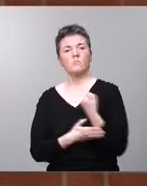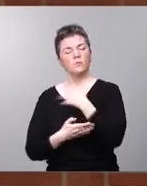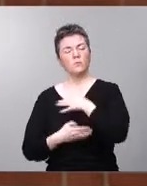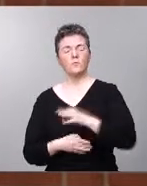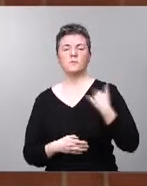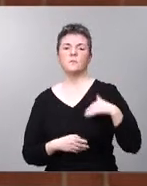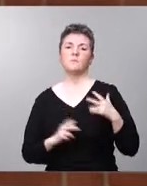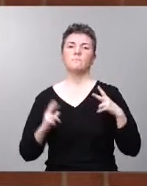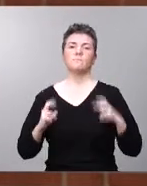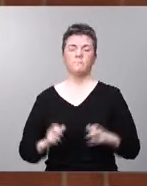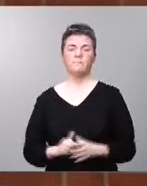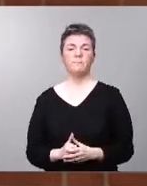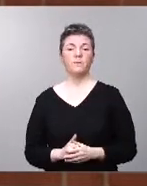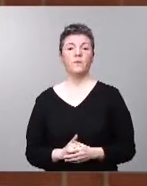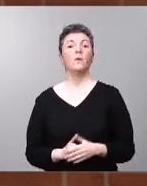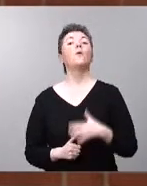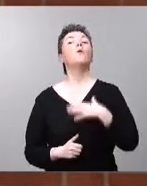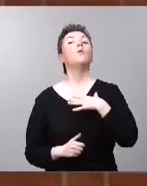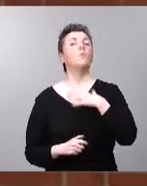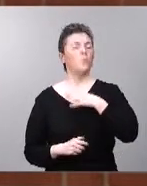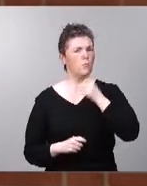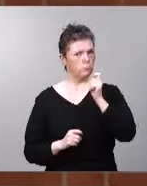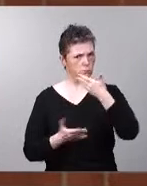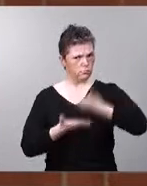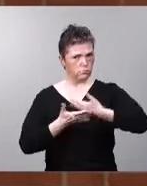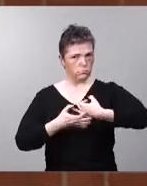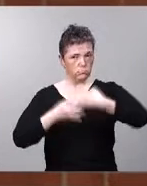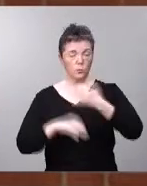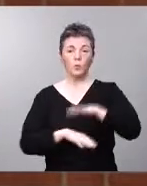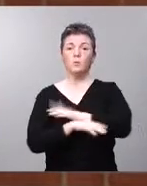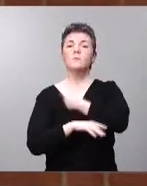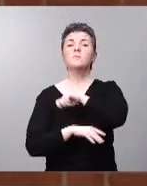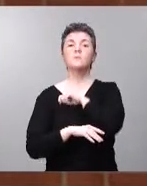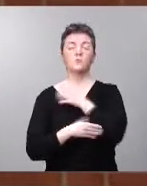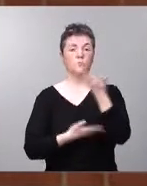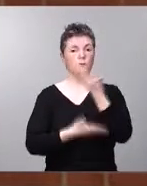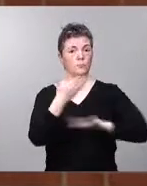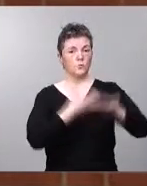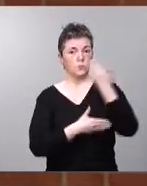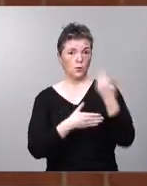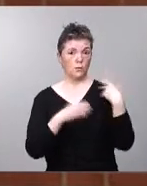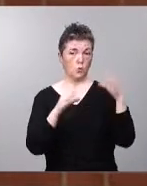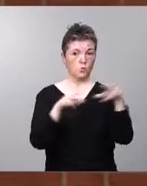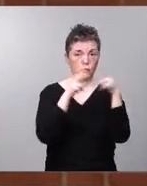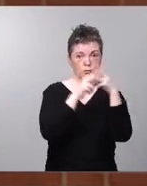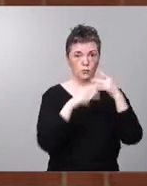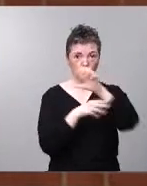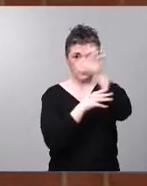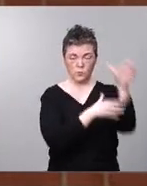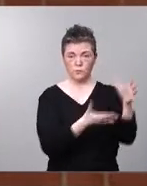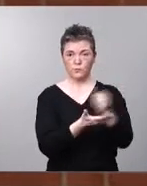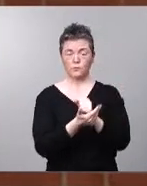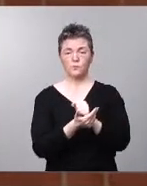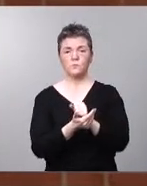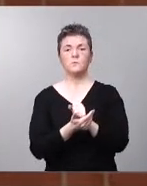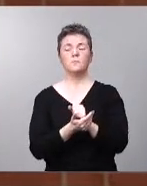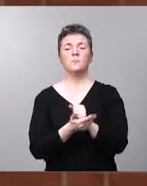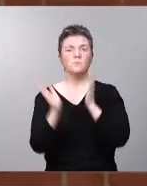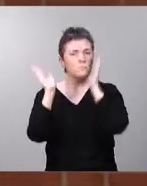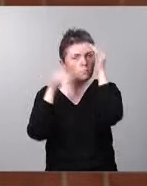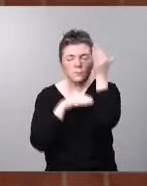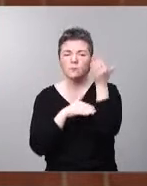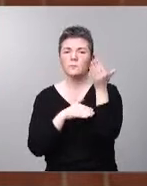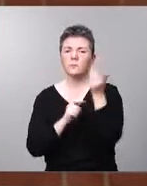lo que sí que les puedo garantizar es que desde el gobierno de españa en colaboración con nuestros socios europeos va a tender a prestar